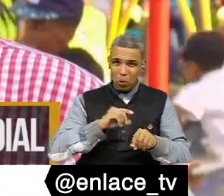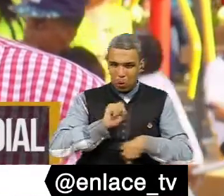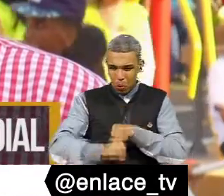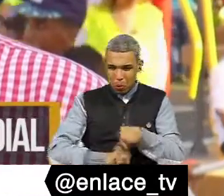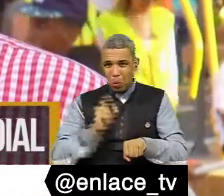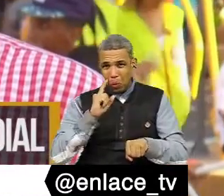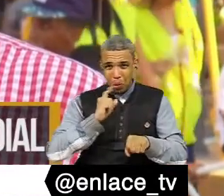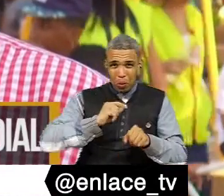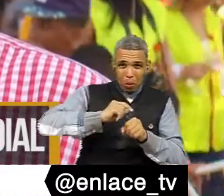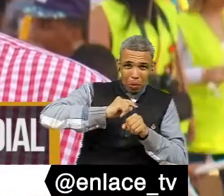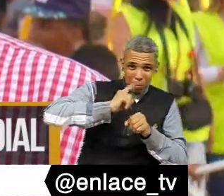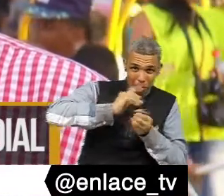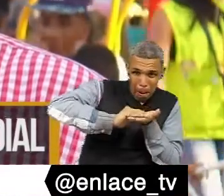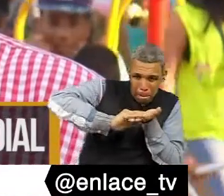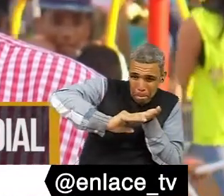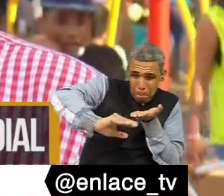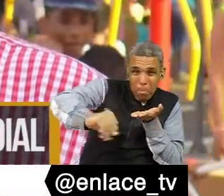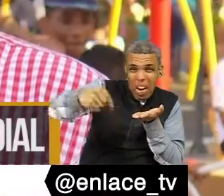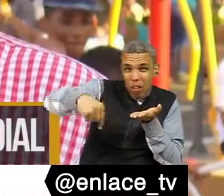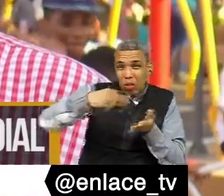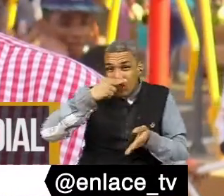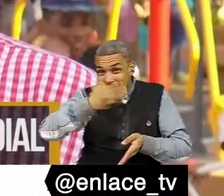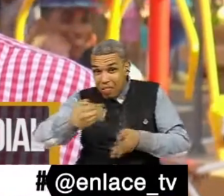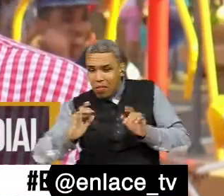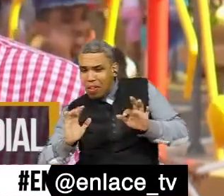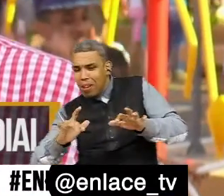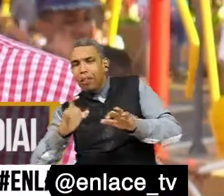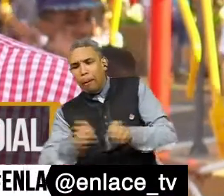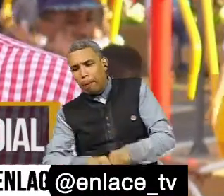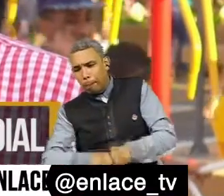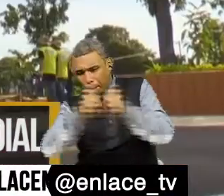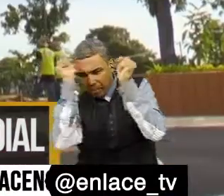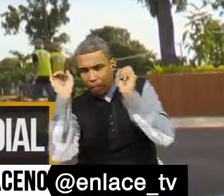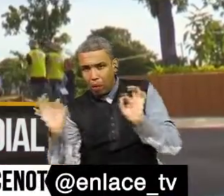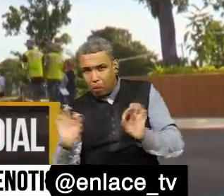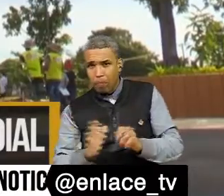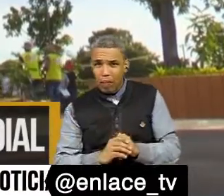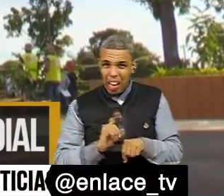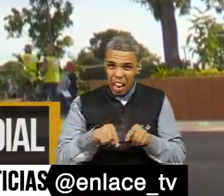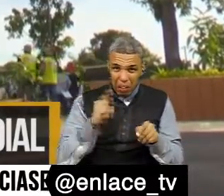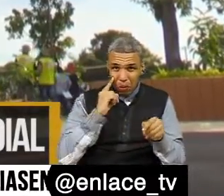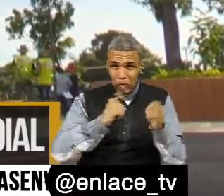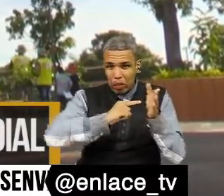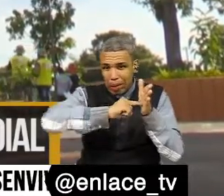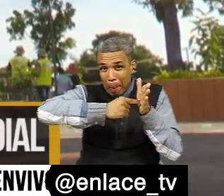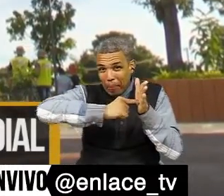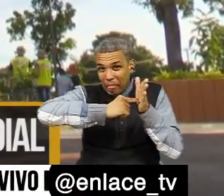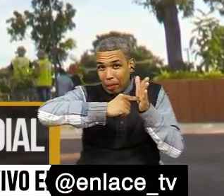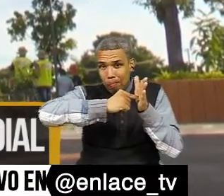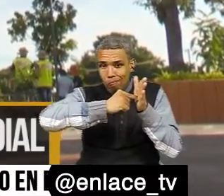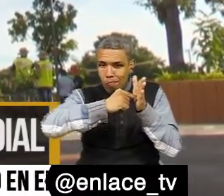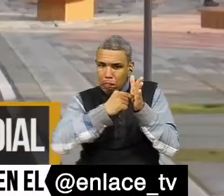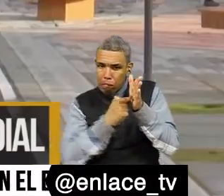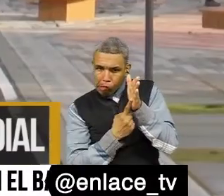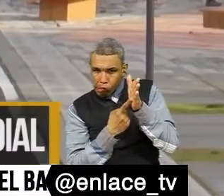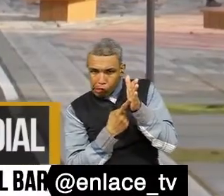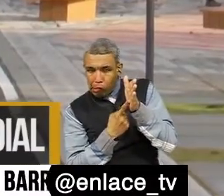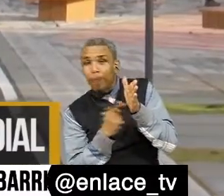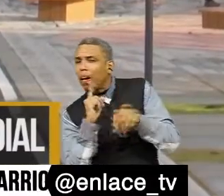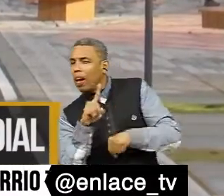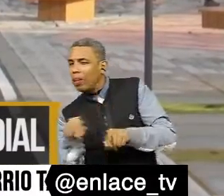tapete de los juegos infantiles y algunos aparatos infantiles desajustados. Con el contratista, pues un compromiso por parte de él de realizar